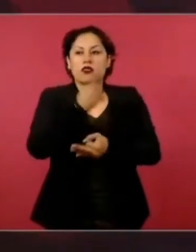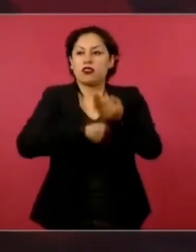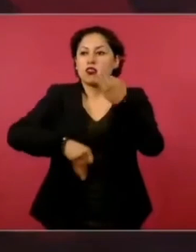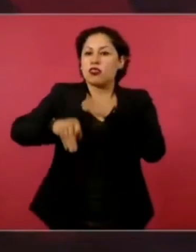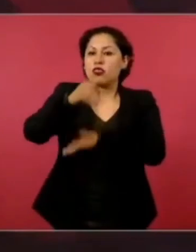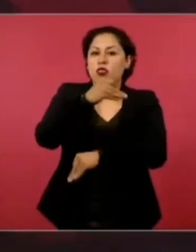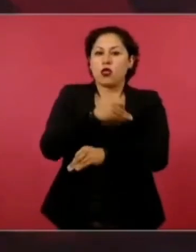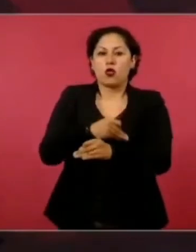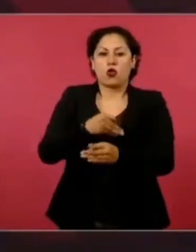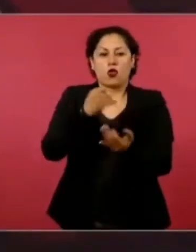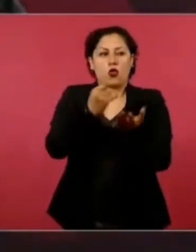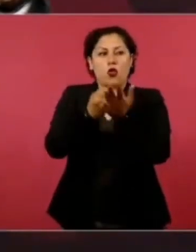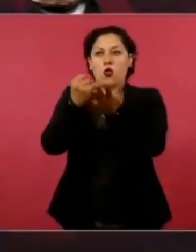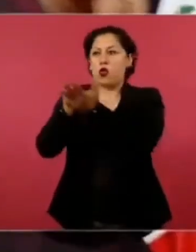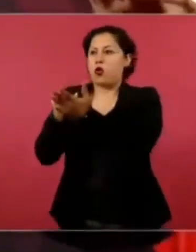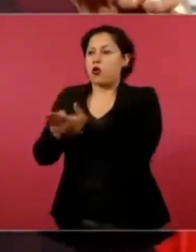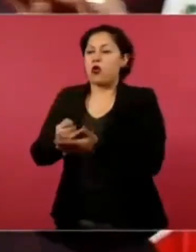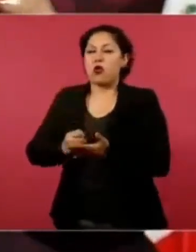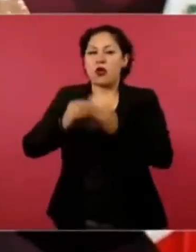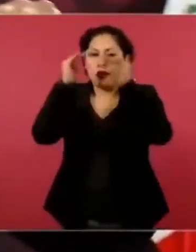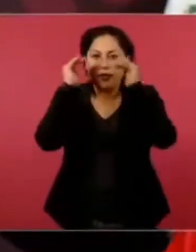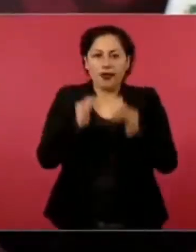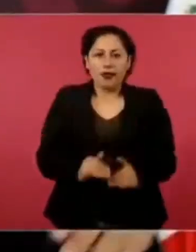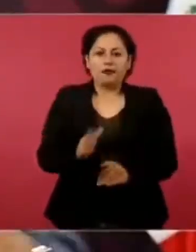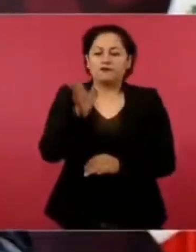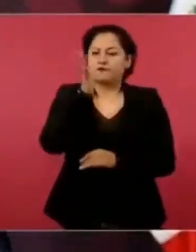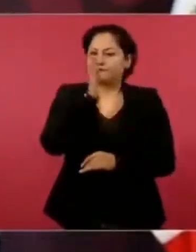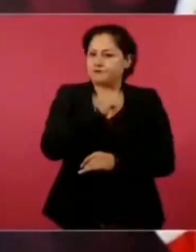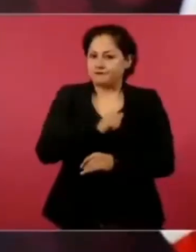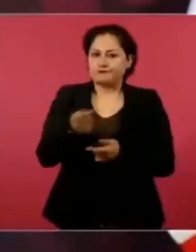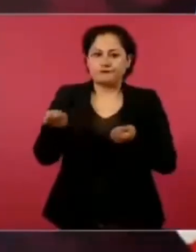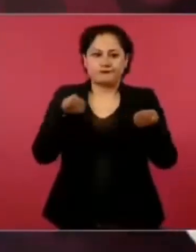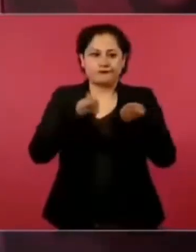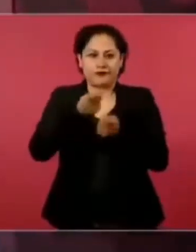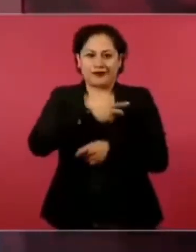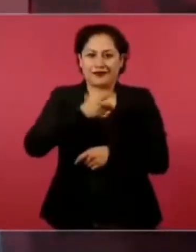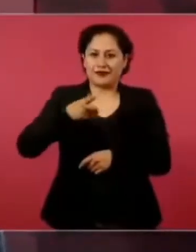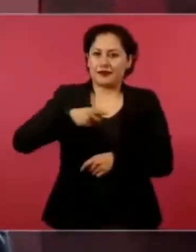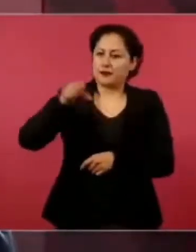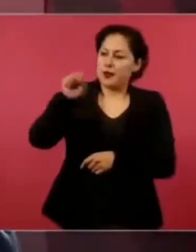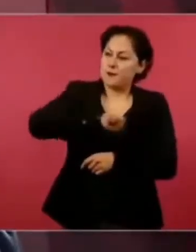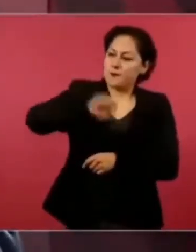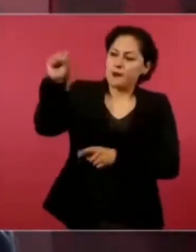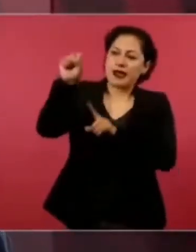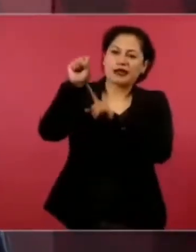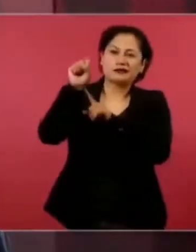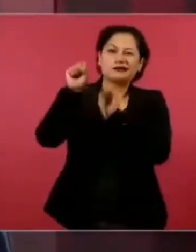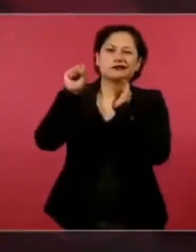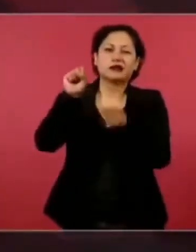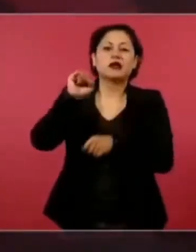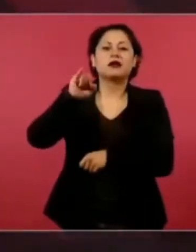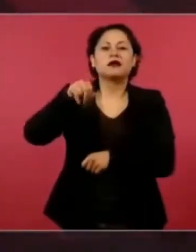tasas, porque se tiene que tener control de inflación. La inflación daña mucho